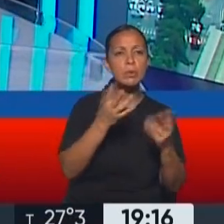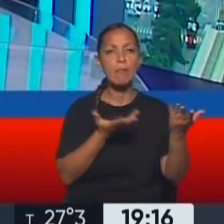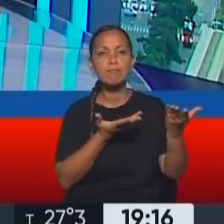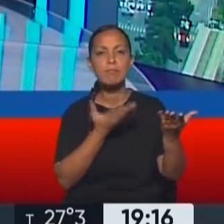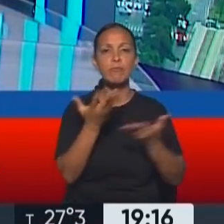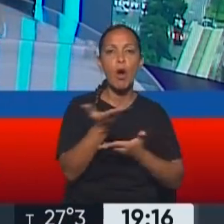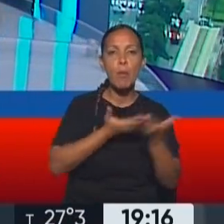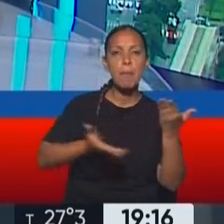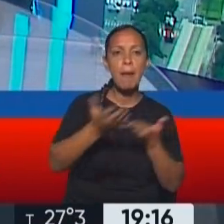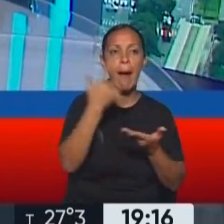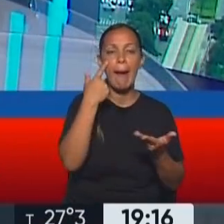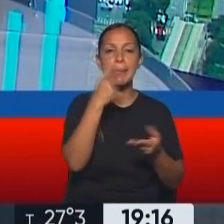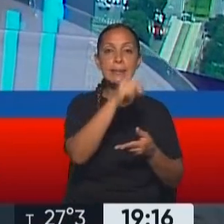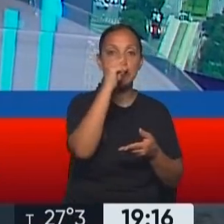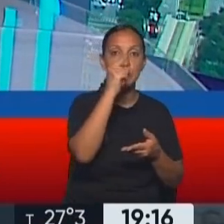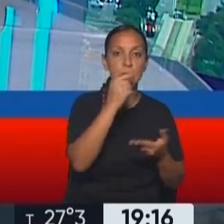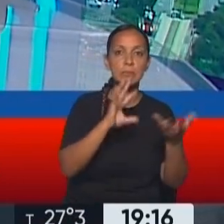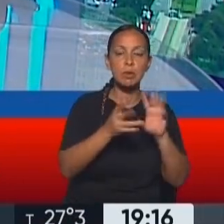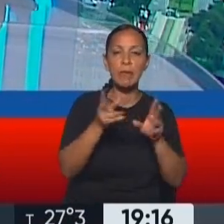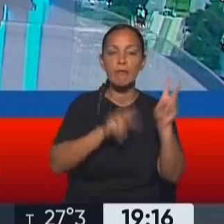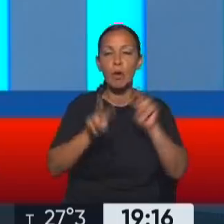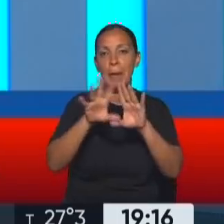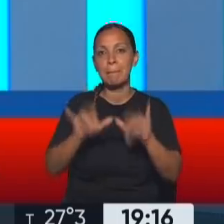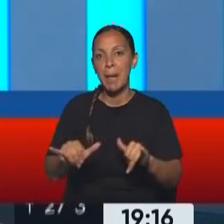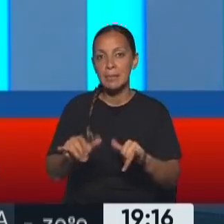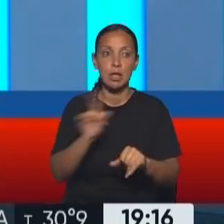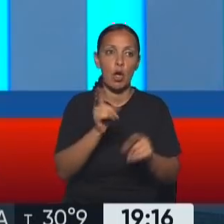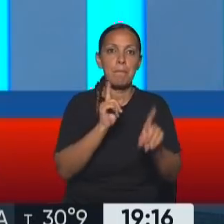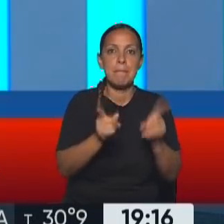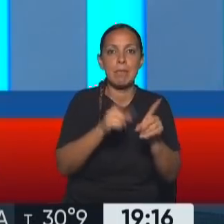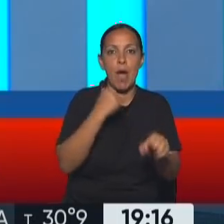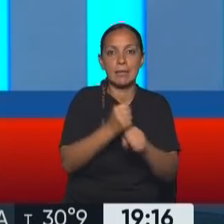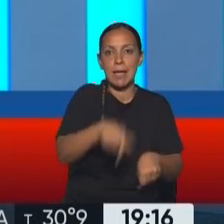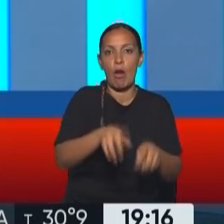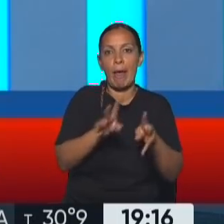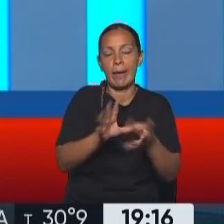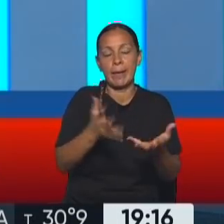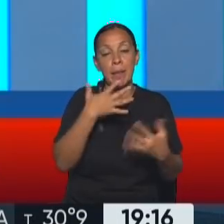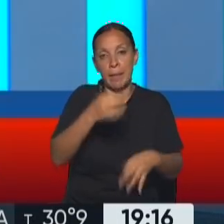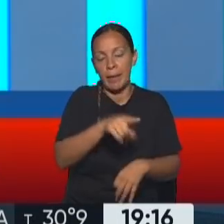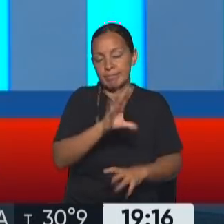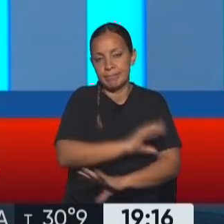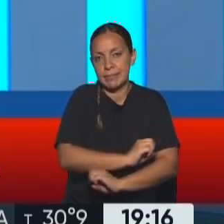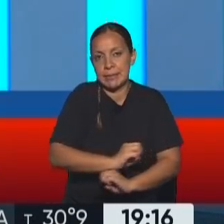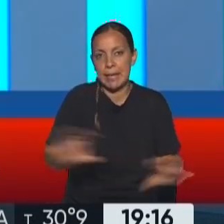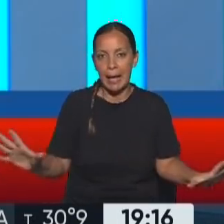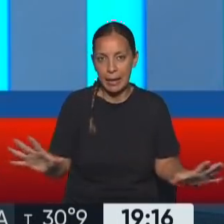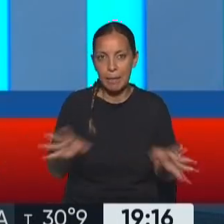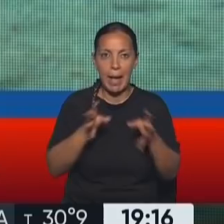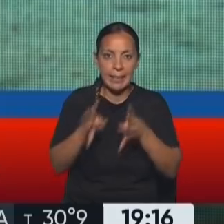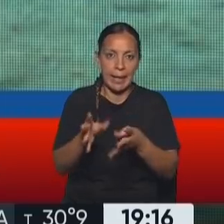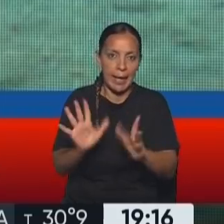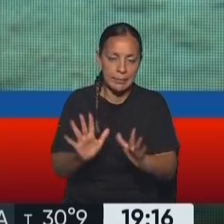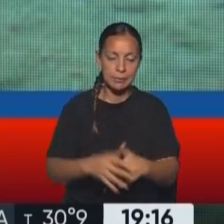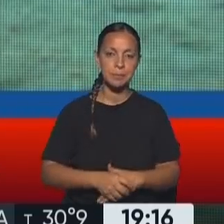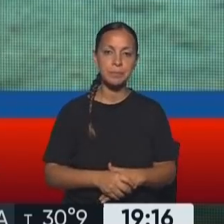Putin encuentre una mesa donde negociar y no esta vía que ha elegido hasta ahora, que obviamente es es dramática la del ataque armado, ¿no?